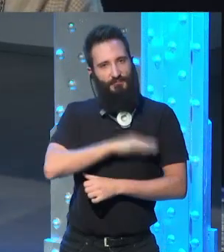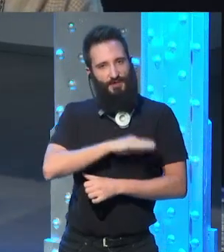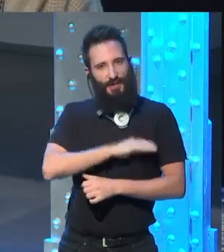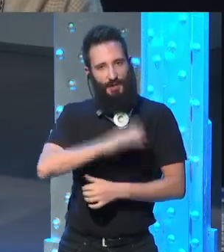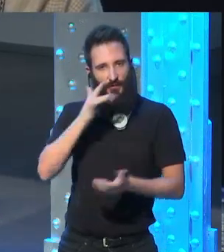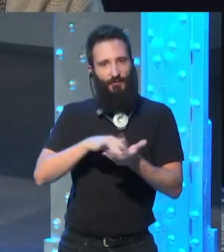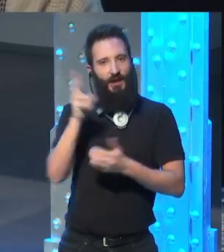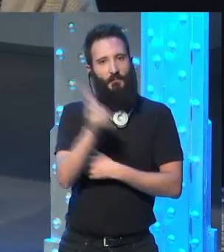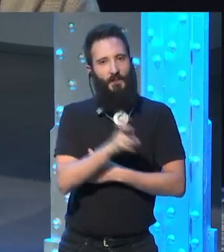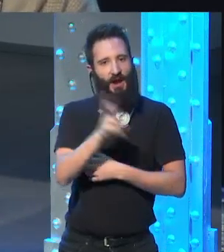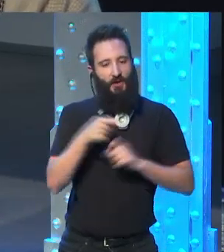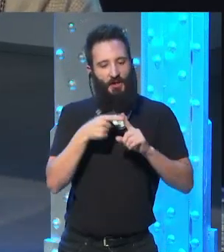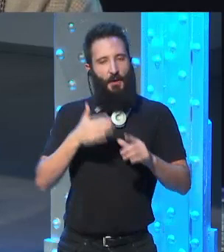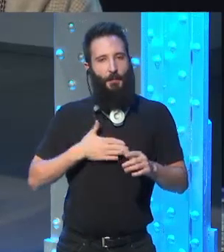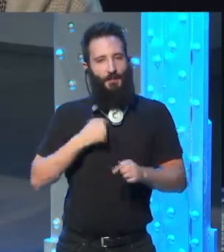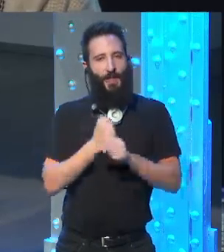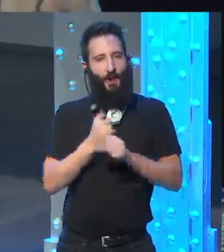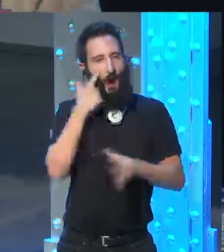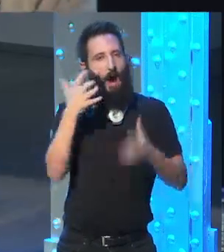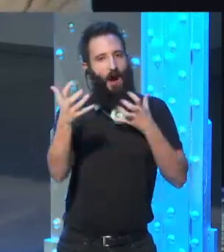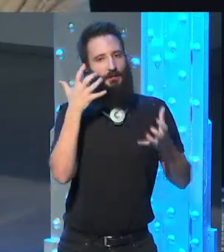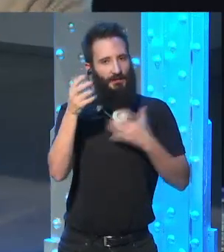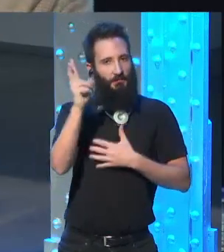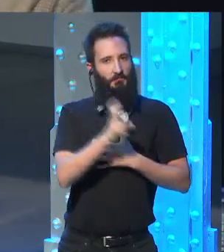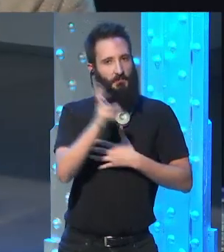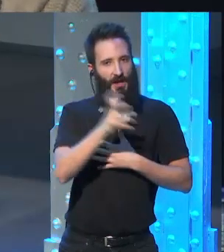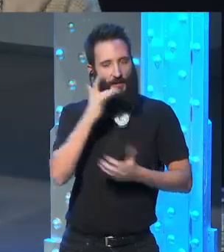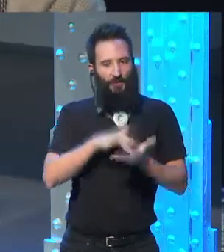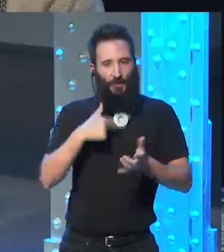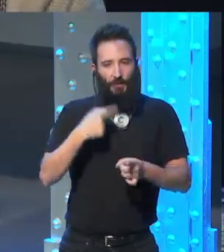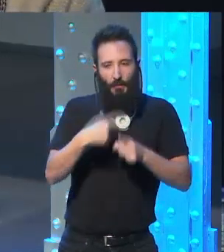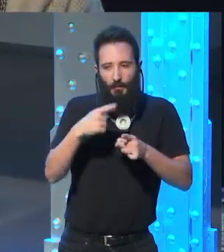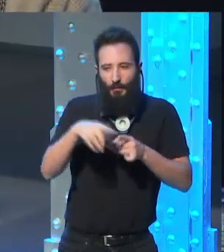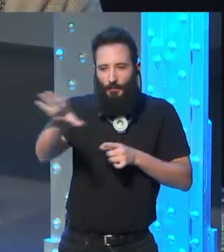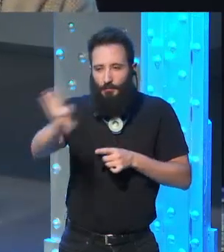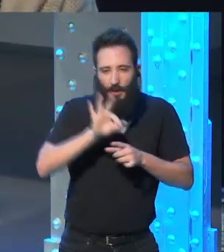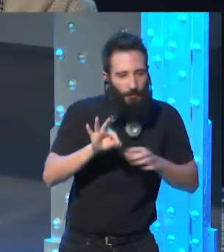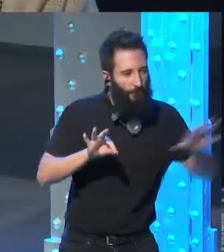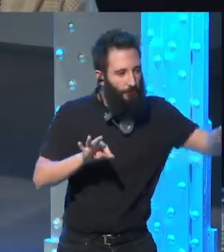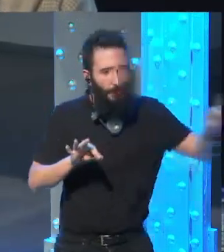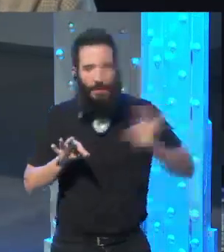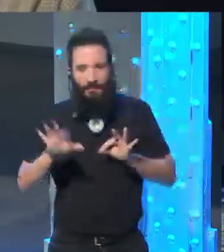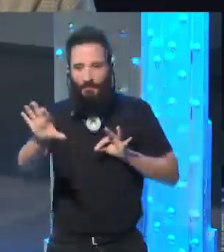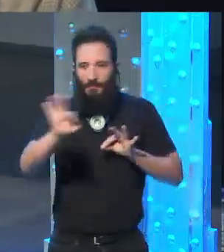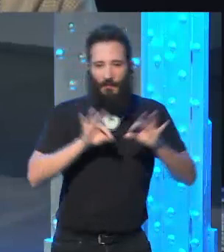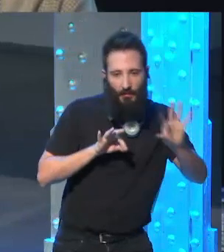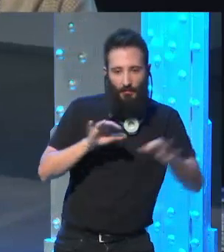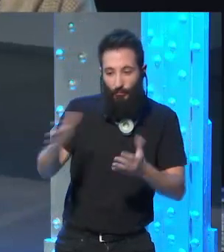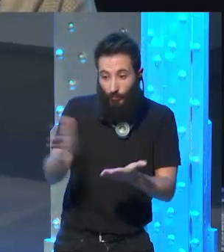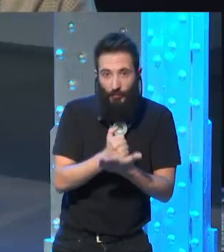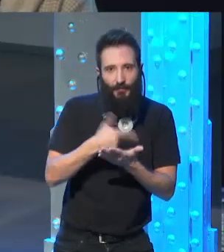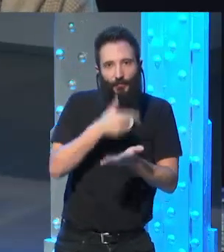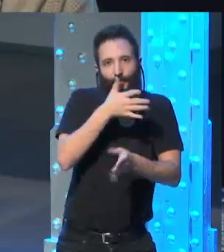muy útil para mí como artista, porque yo voy cogiendo cosas de un lado y de otro y luego juego con